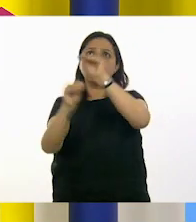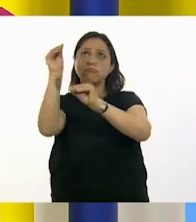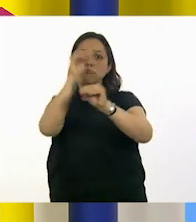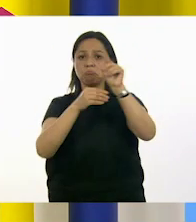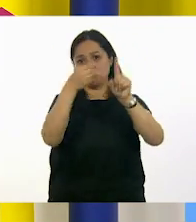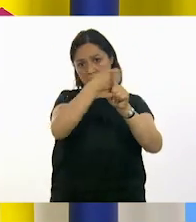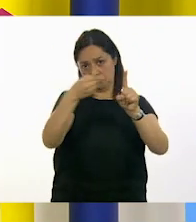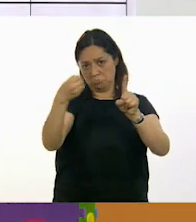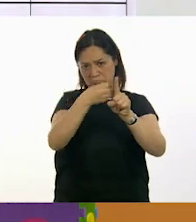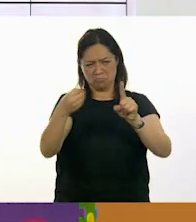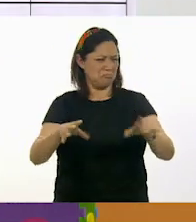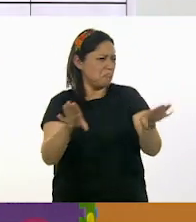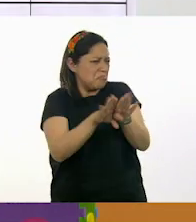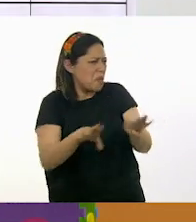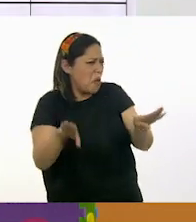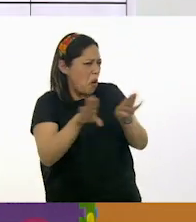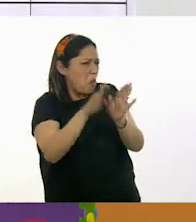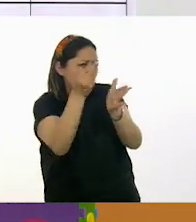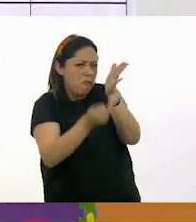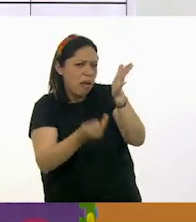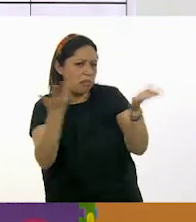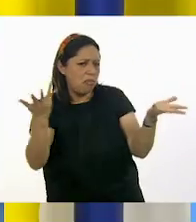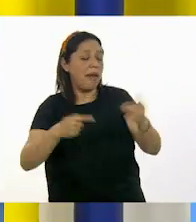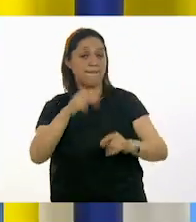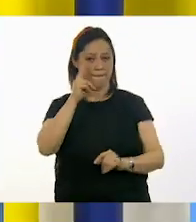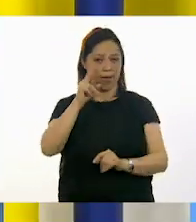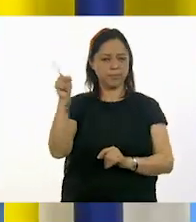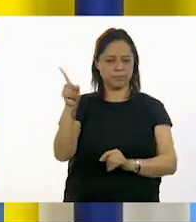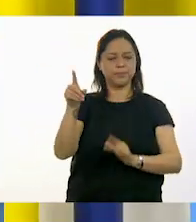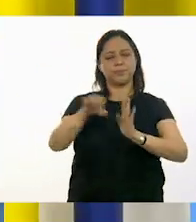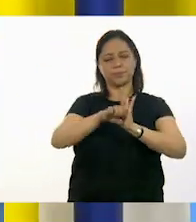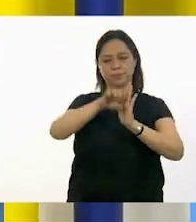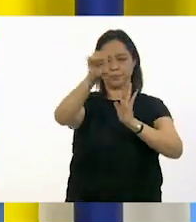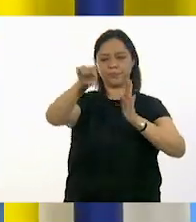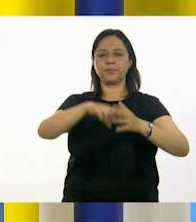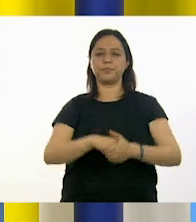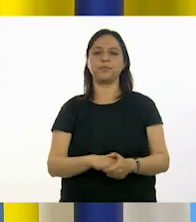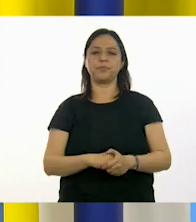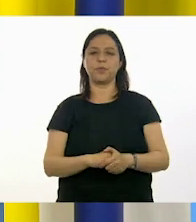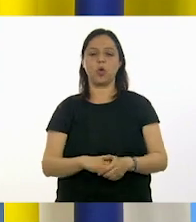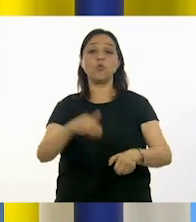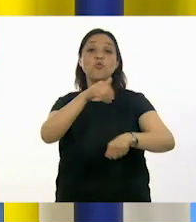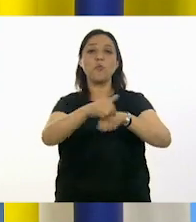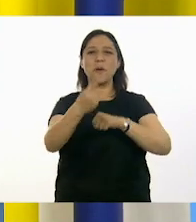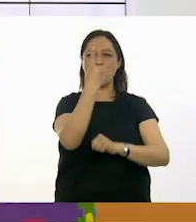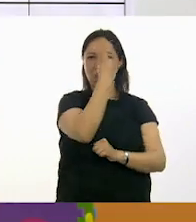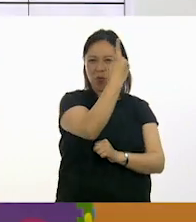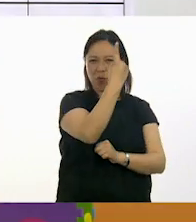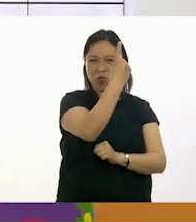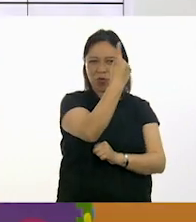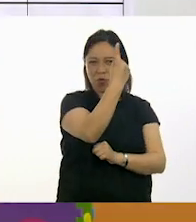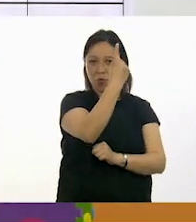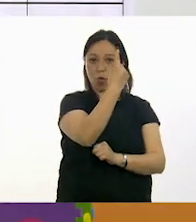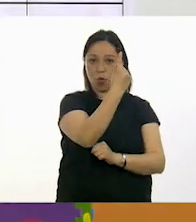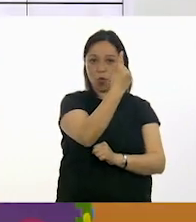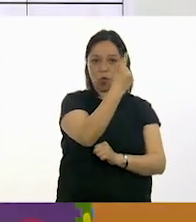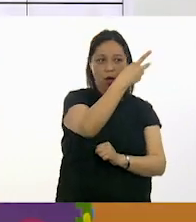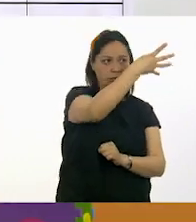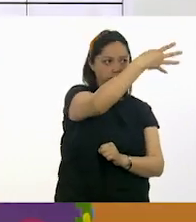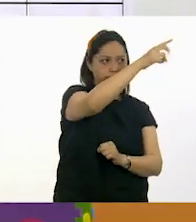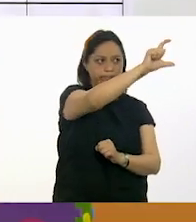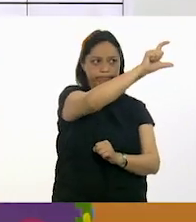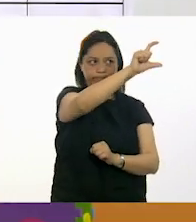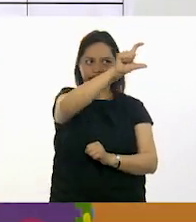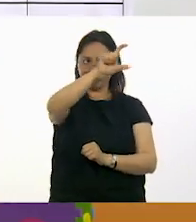información. ¿En serio? ¿Cómo le tendríamos que hacer? Vamos a ver, por ejemplo, vamos a irnos a nuestra fila del número 1. Ajá. Muy bien, ya tenemos los colores